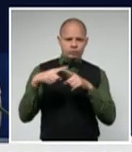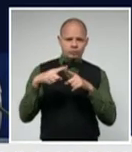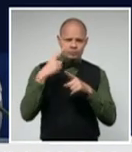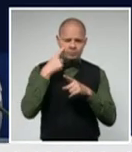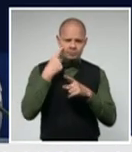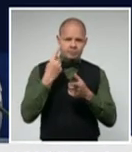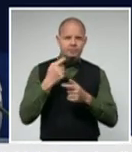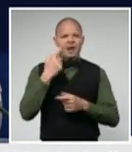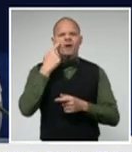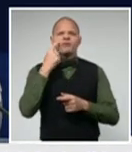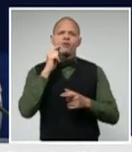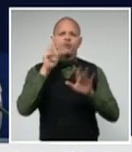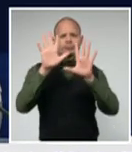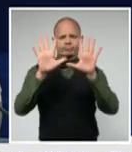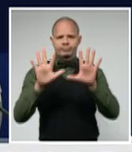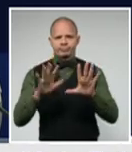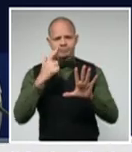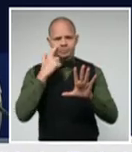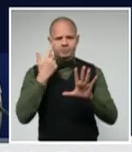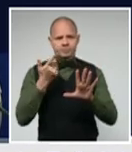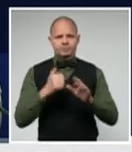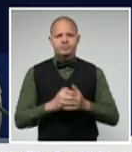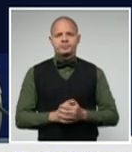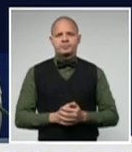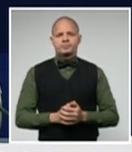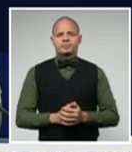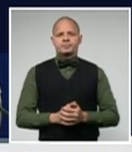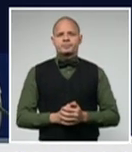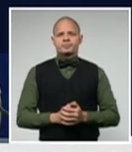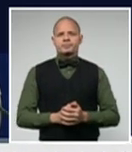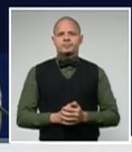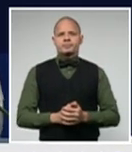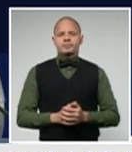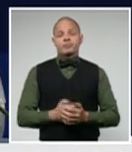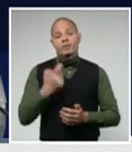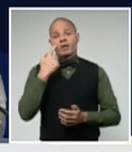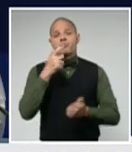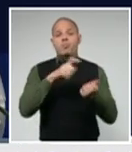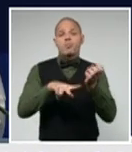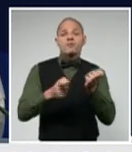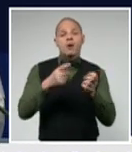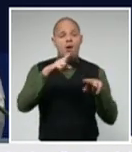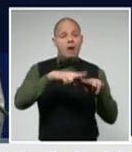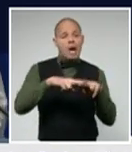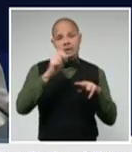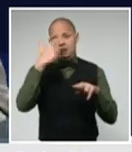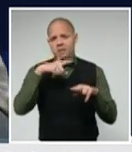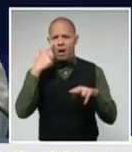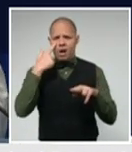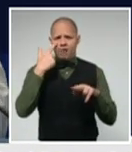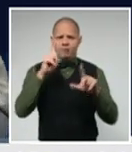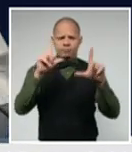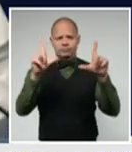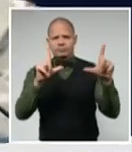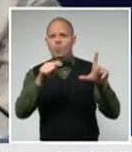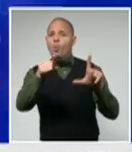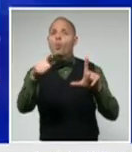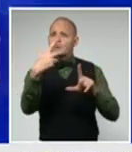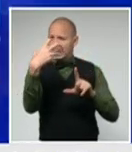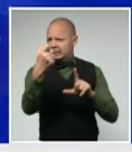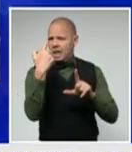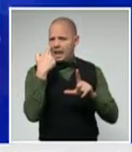mapa en el orden que ella lo entienda, La Habana, después Ciego, para un poco ver